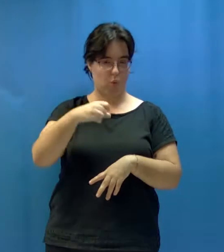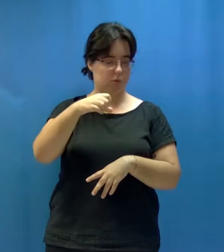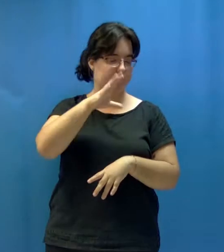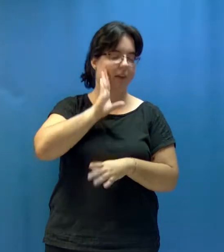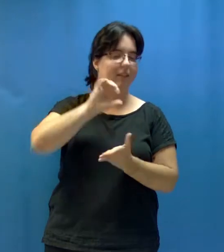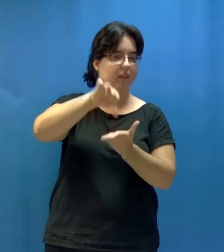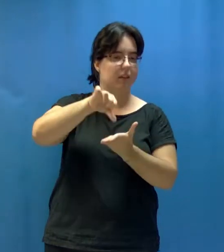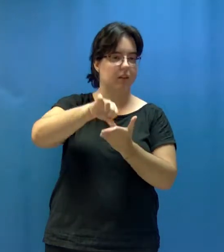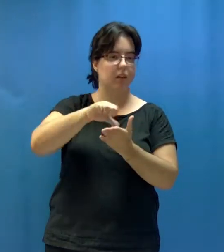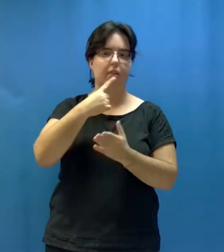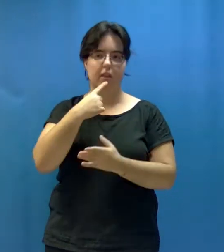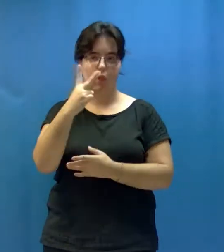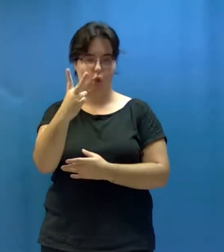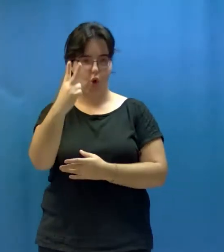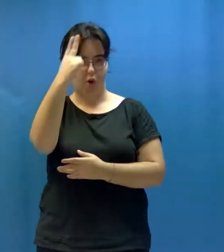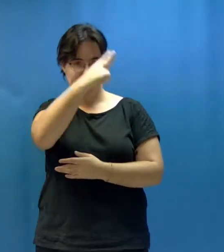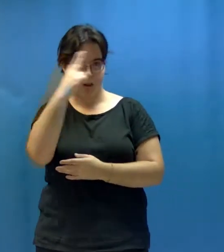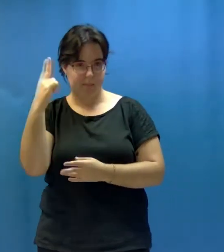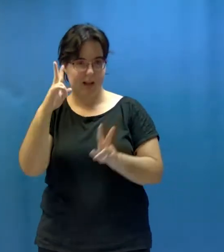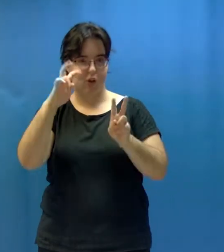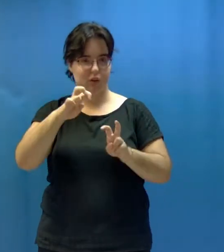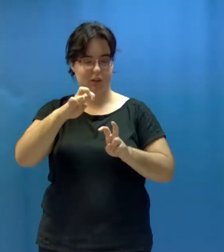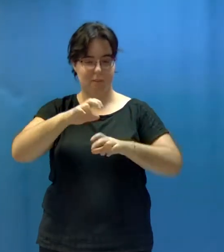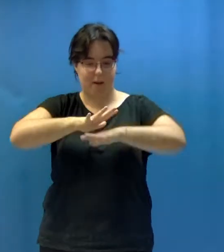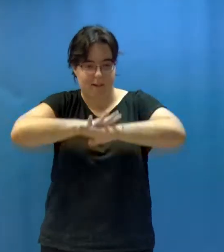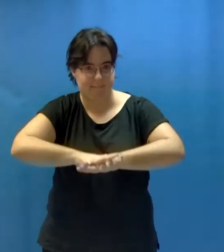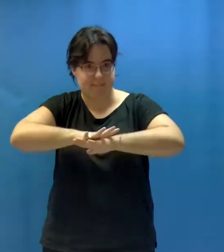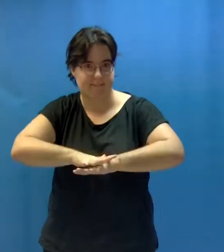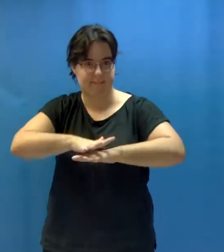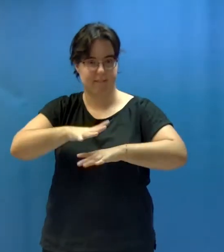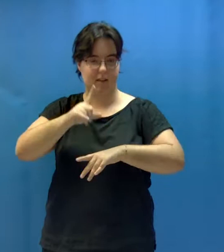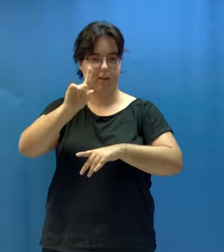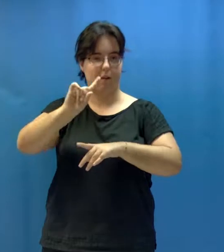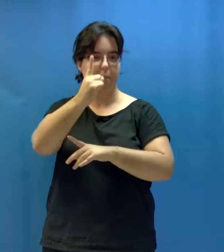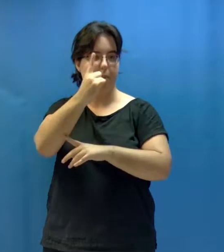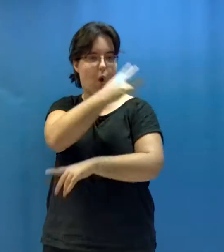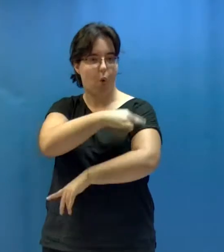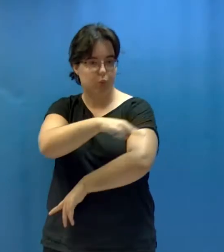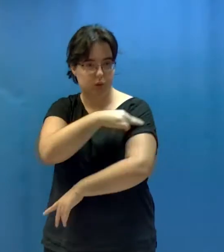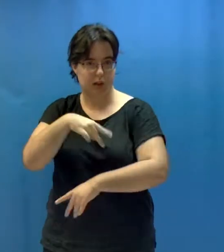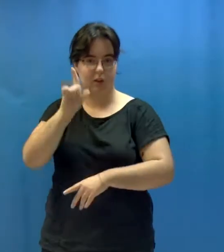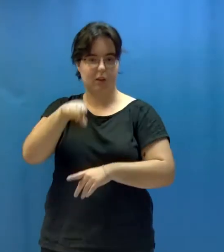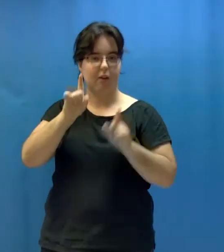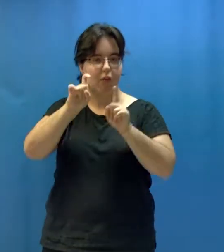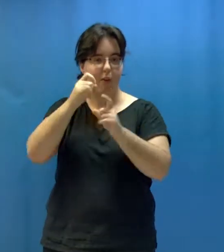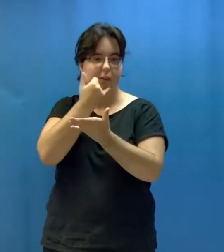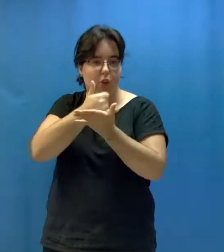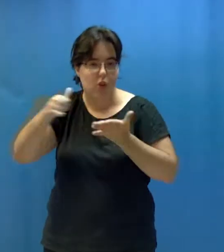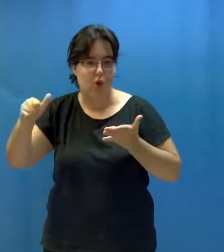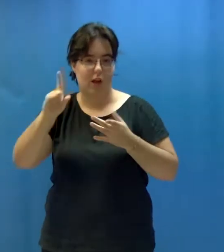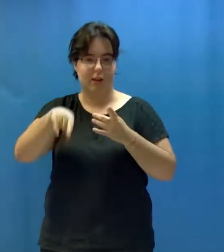fent formació en reanimació cardiopulmonar, primers auxilis, formació en drogodependència i en prevenció